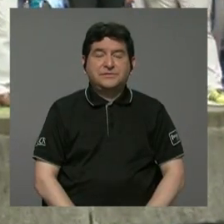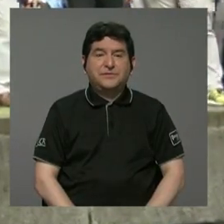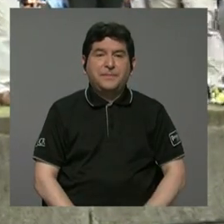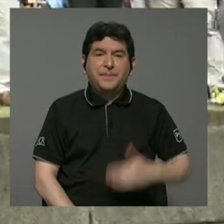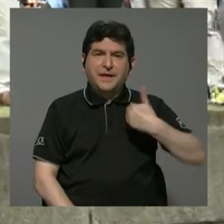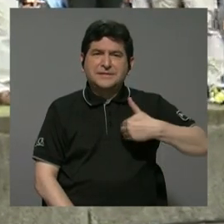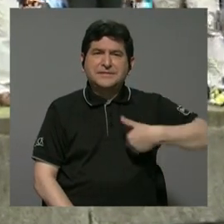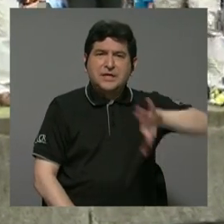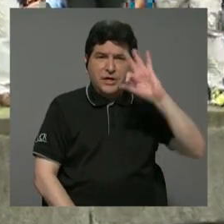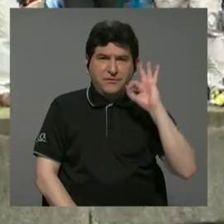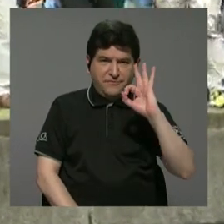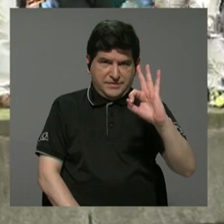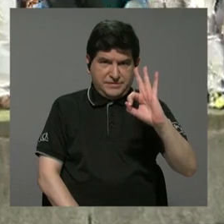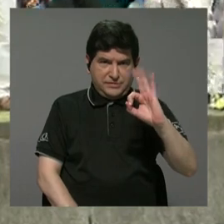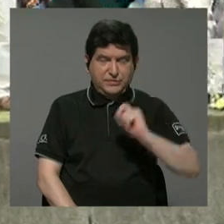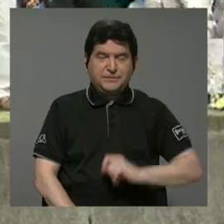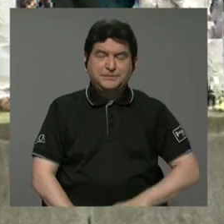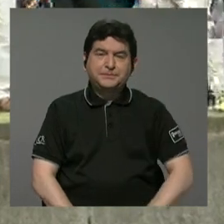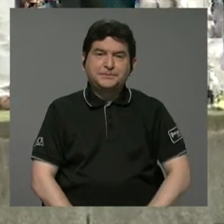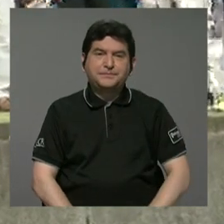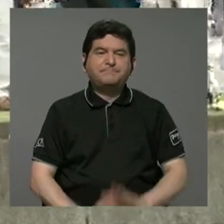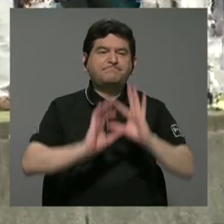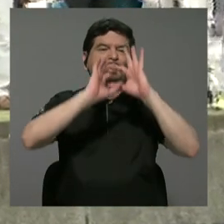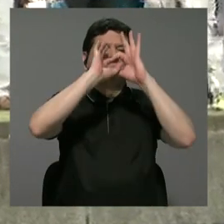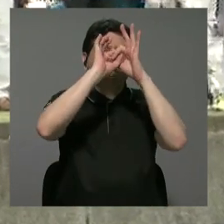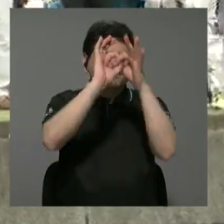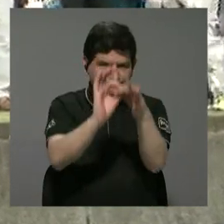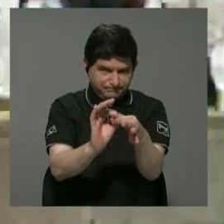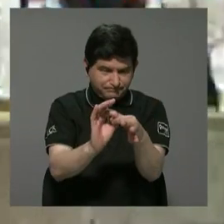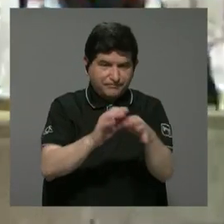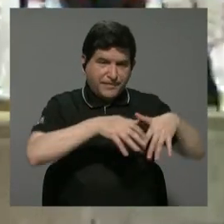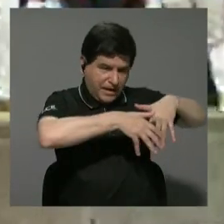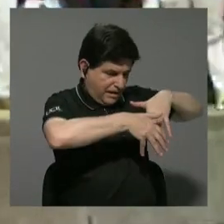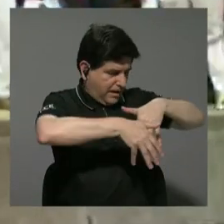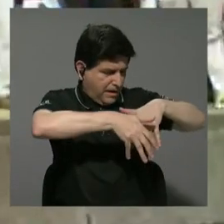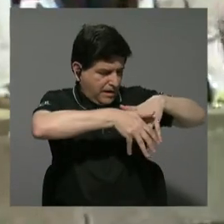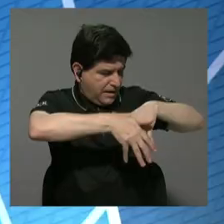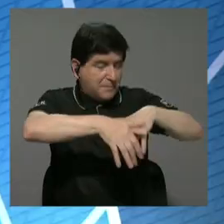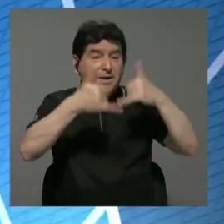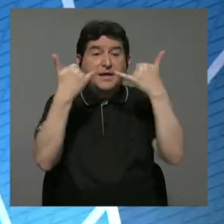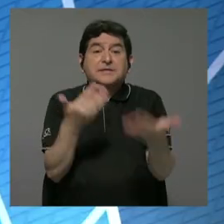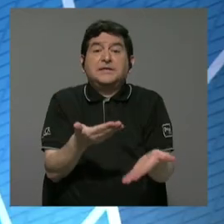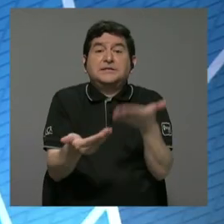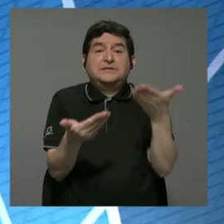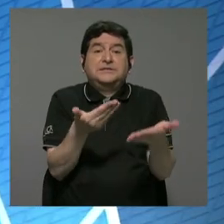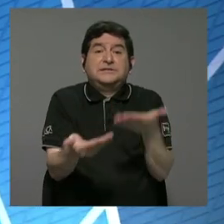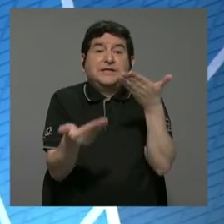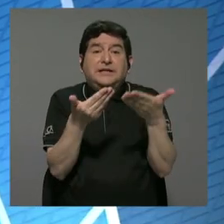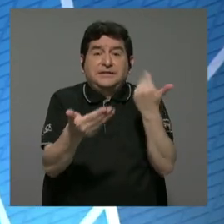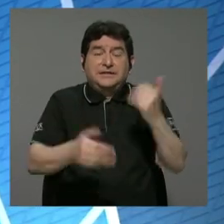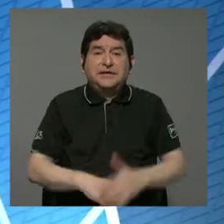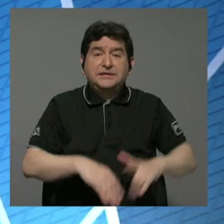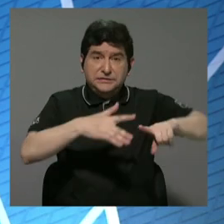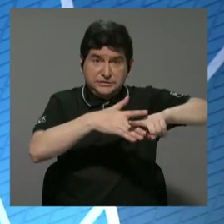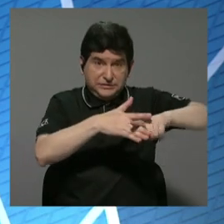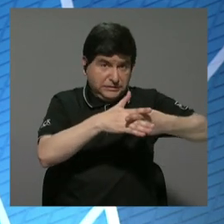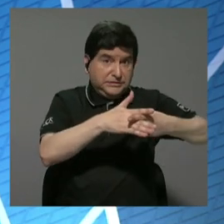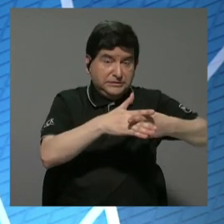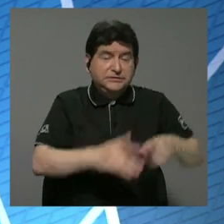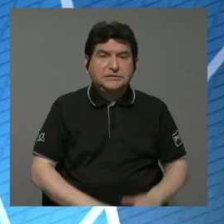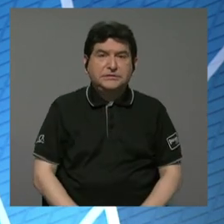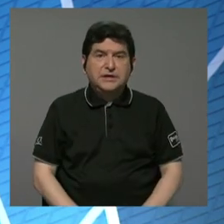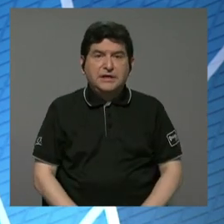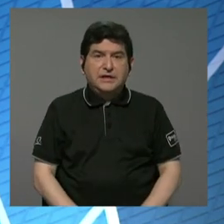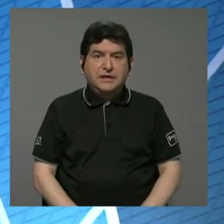Francisco, a propósito de la marcha, que ya debe estar, ya debe haber arrancado